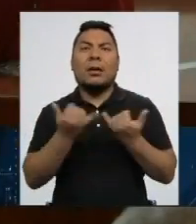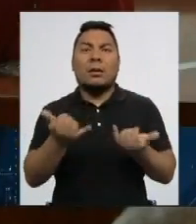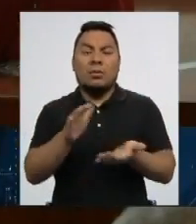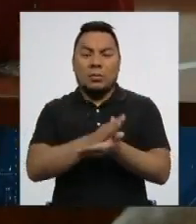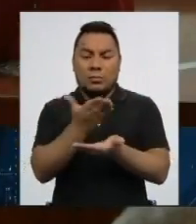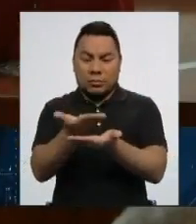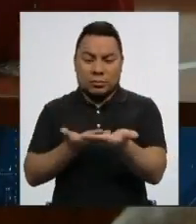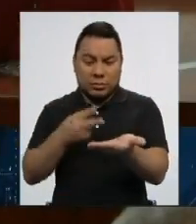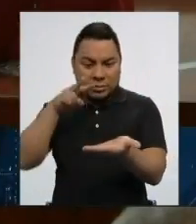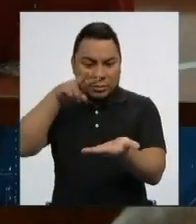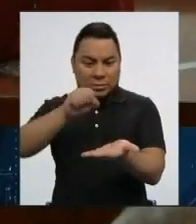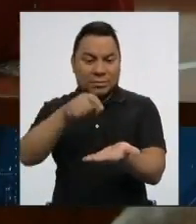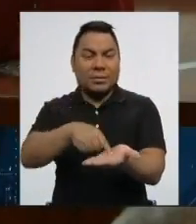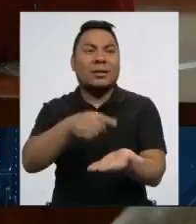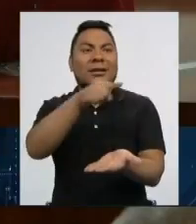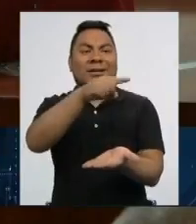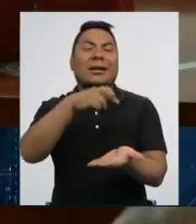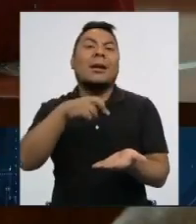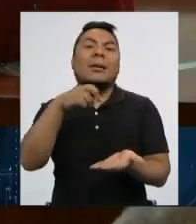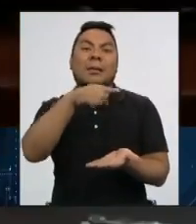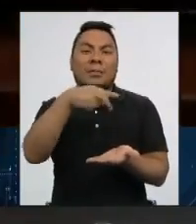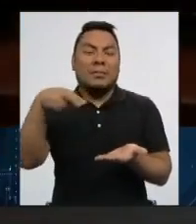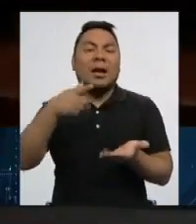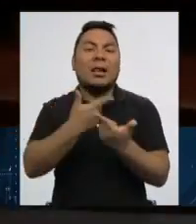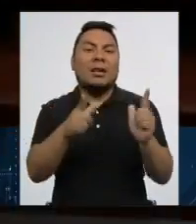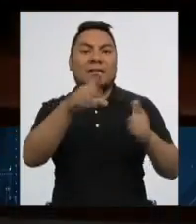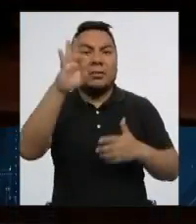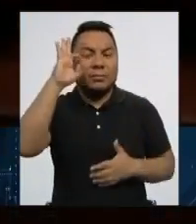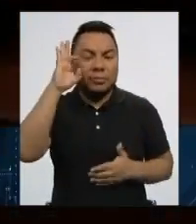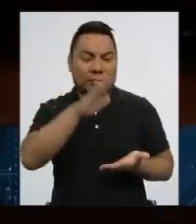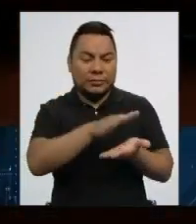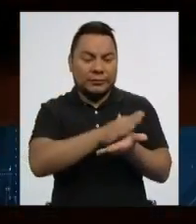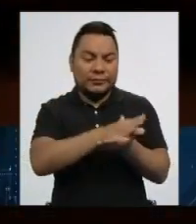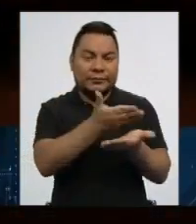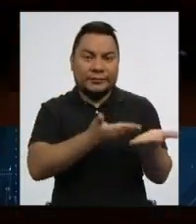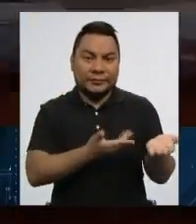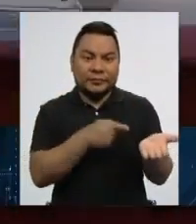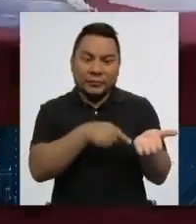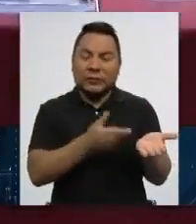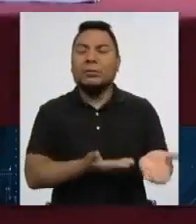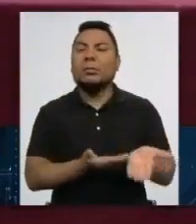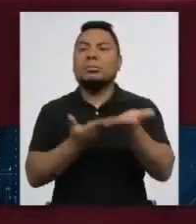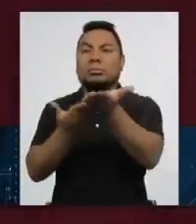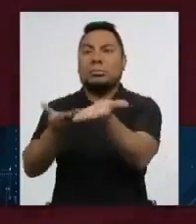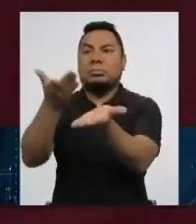documentos relativos a este tema tendrían el objetivo de sabotear el indulto a Alberto Fujimori.